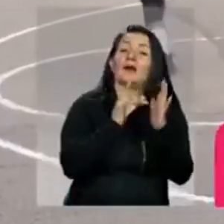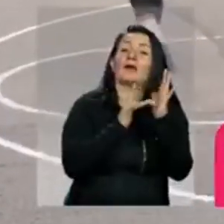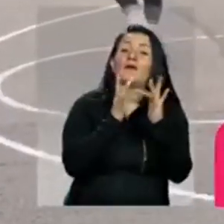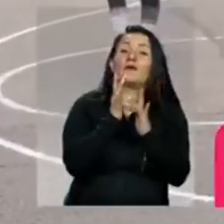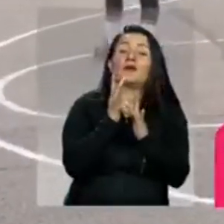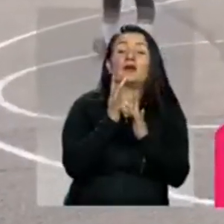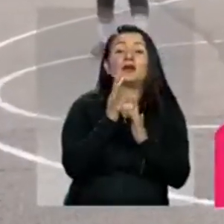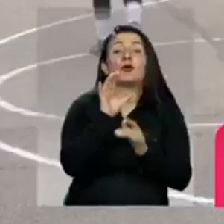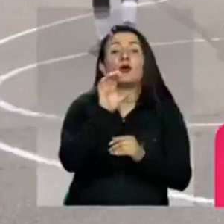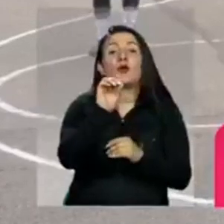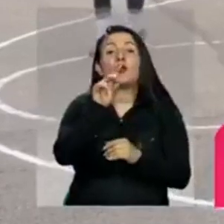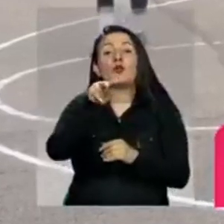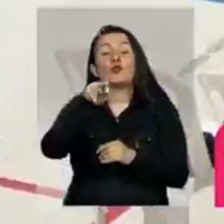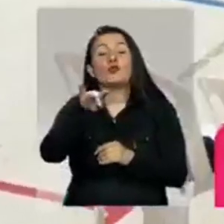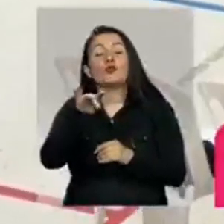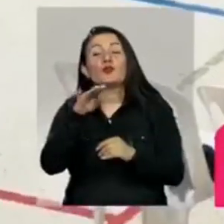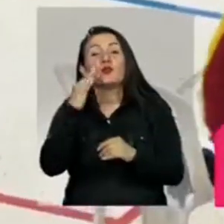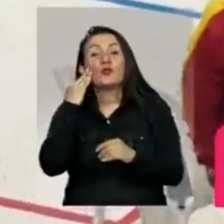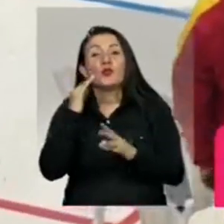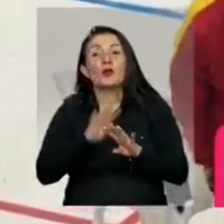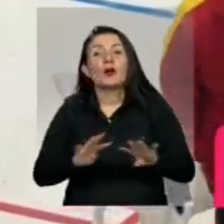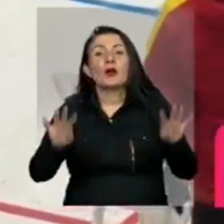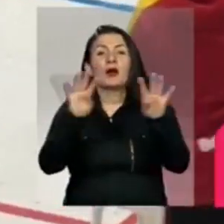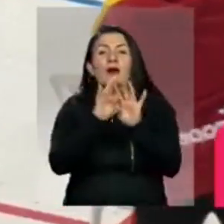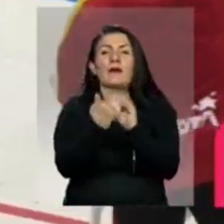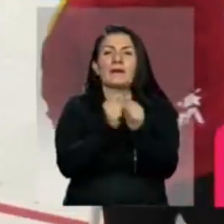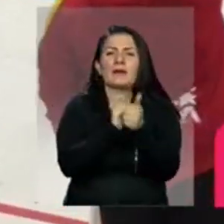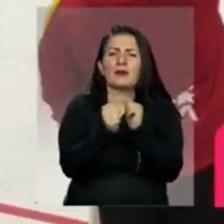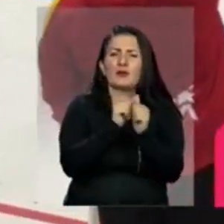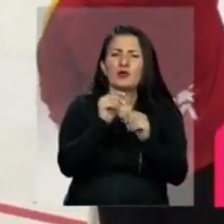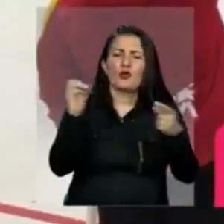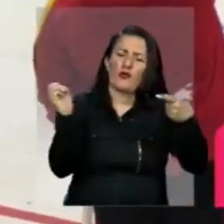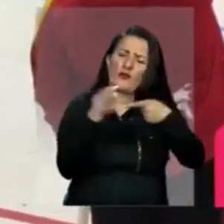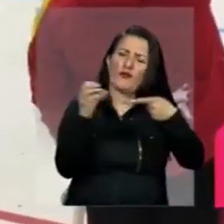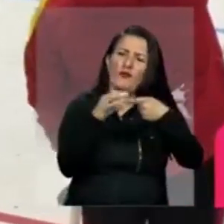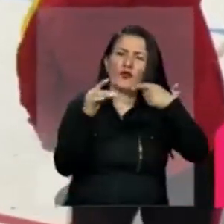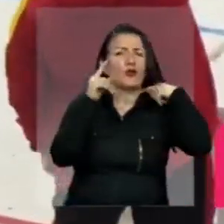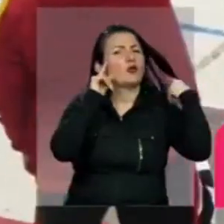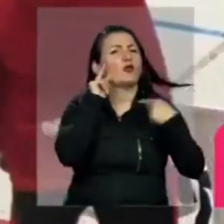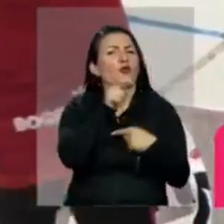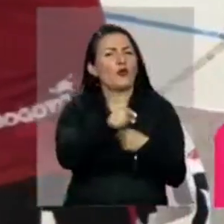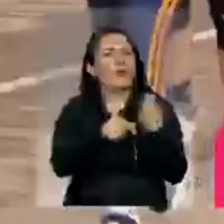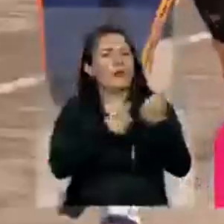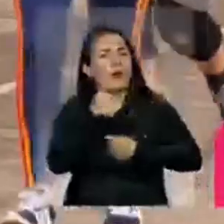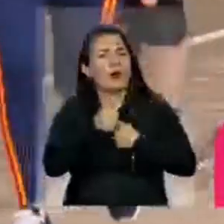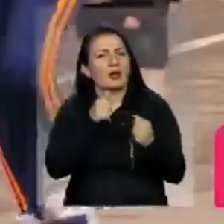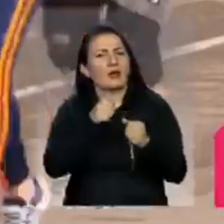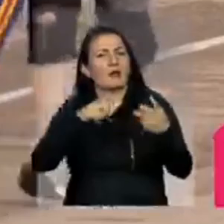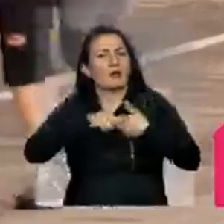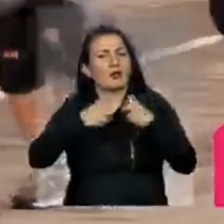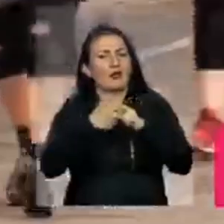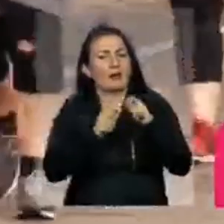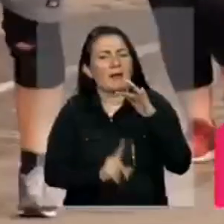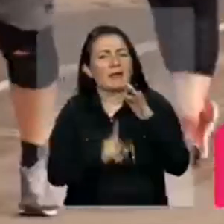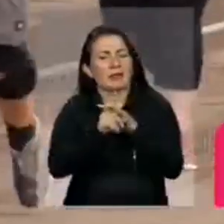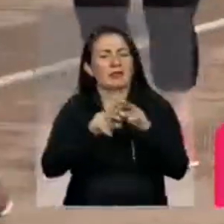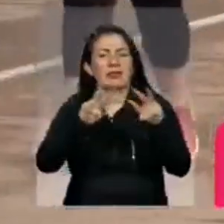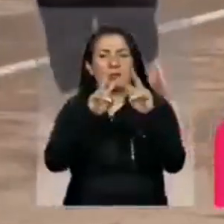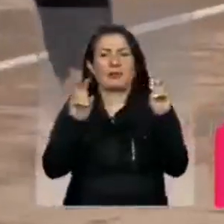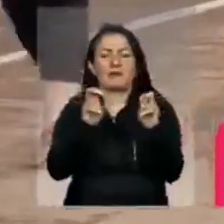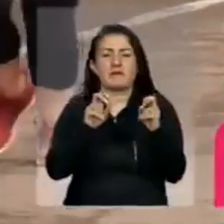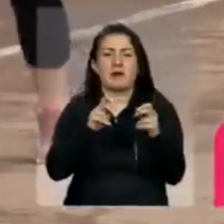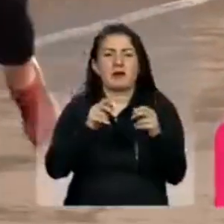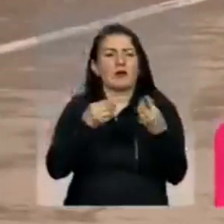ONU Mujeres junto al Ministerio del Deporte llevaron adelante un foro en el que se buscó detectar las principales problemáticas en este tema y